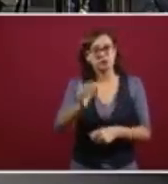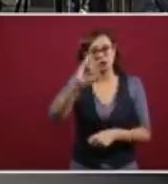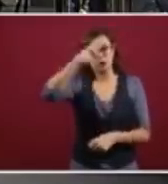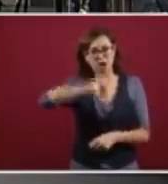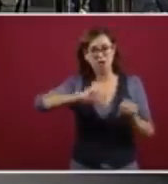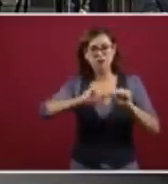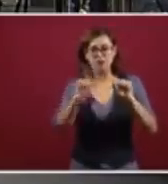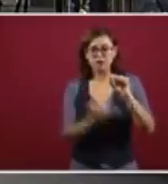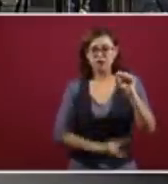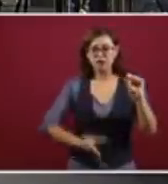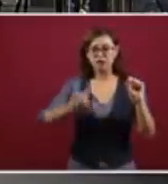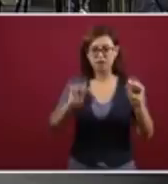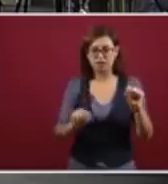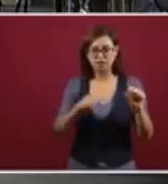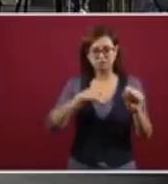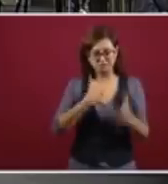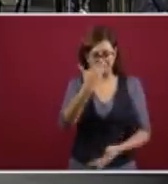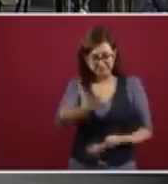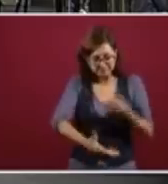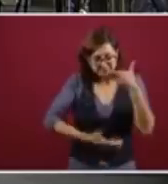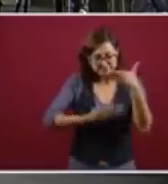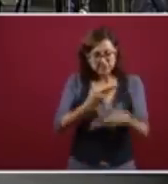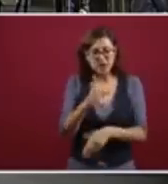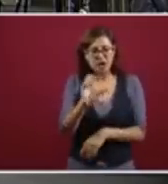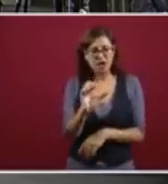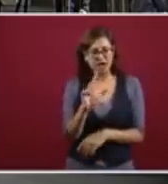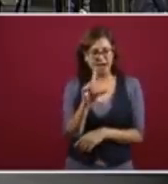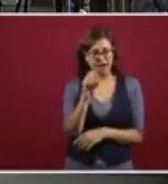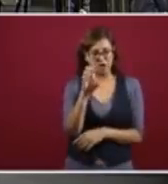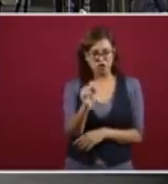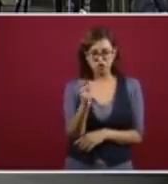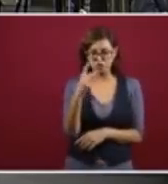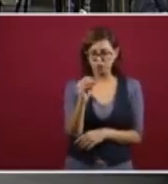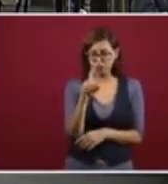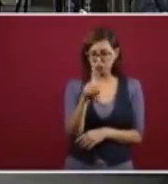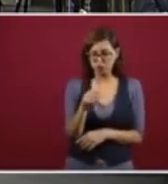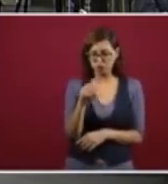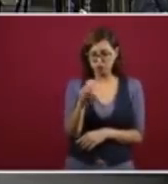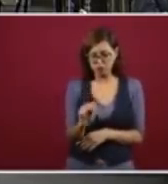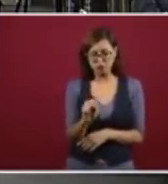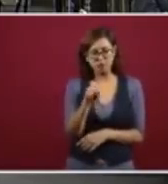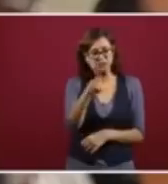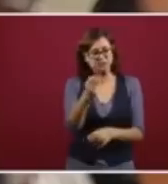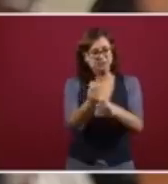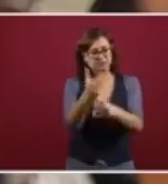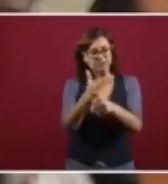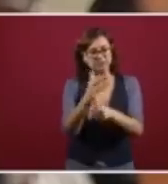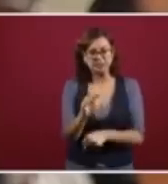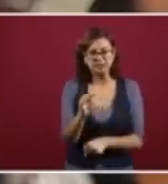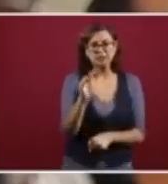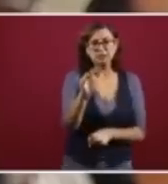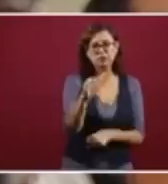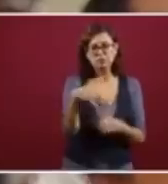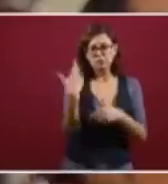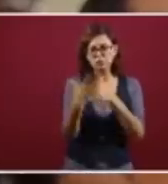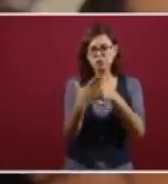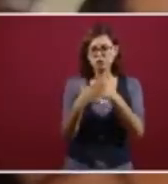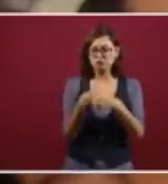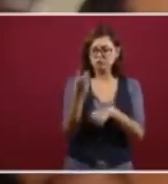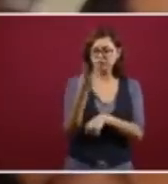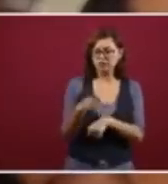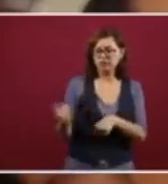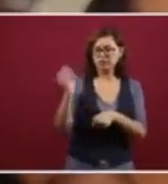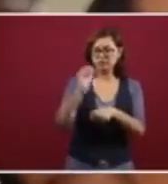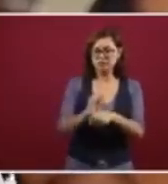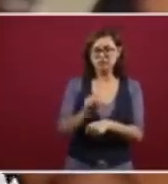de Petróleo y Energía. Señor secretario, mi pregunta es, ¿qué lectura le da usted a que el riesgo país de México en 3 semanas va a